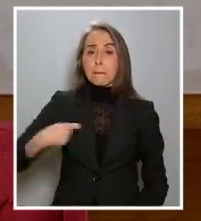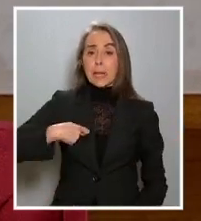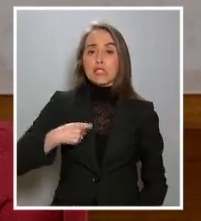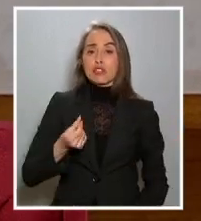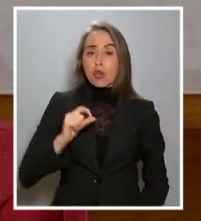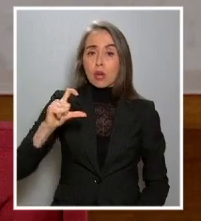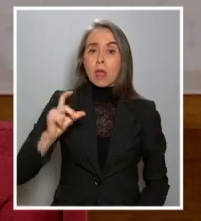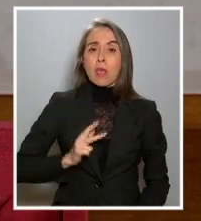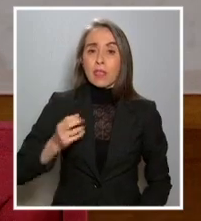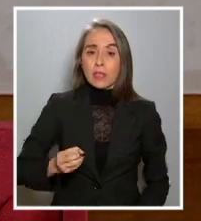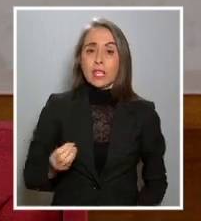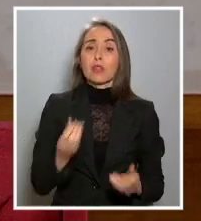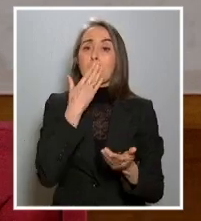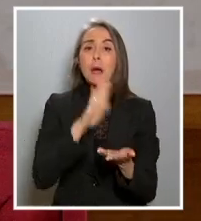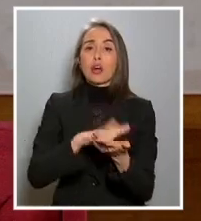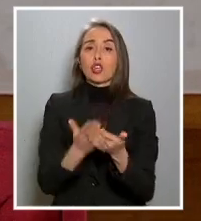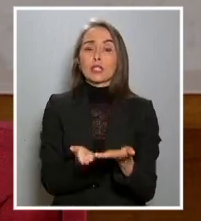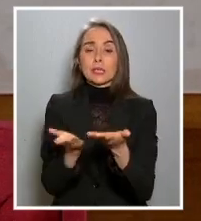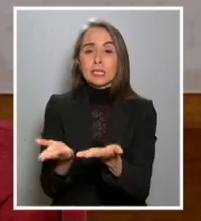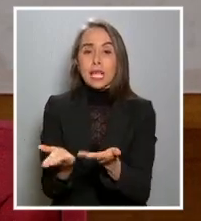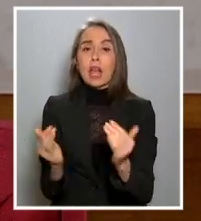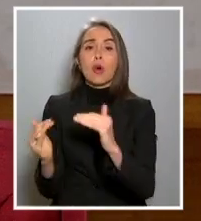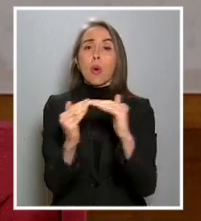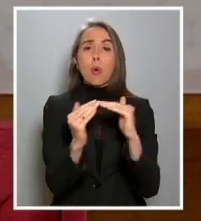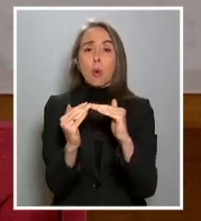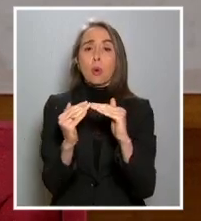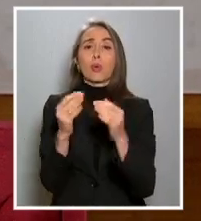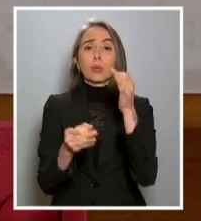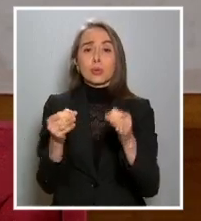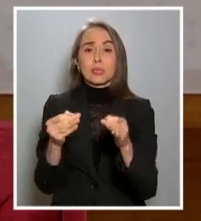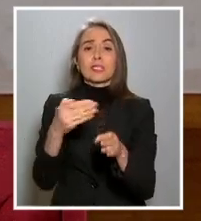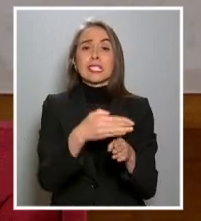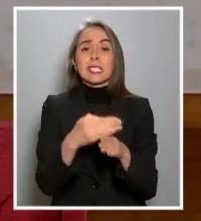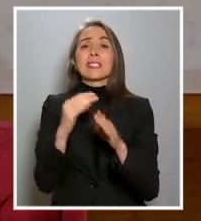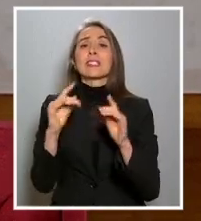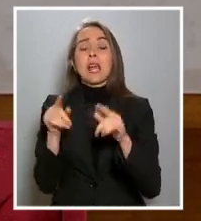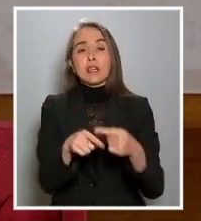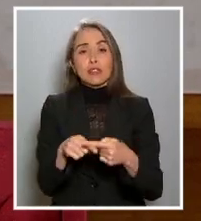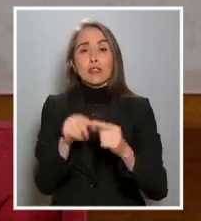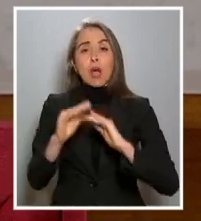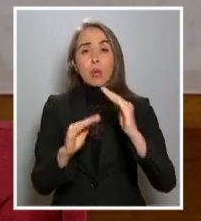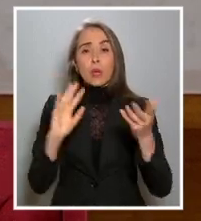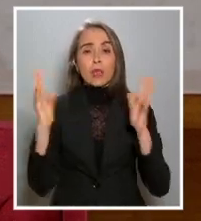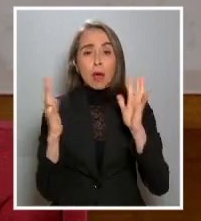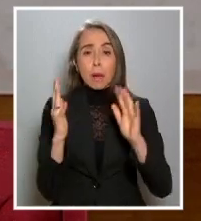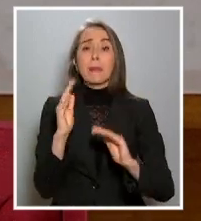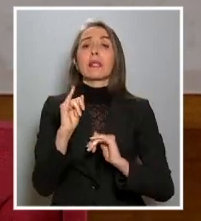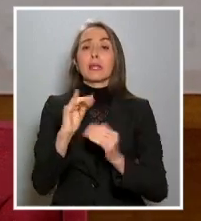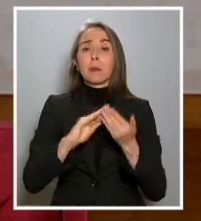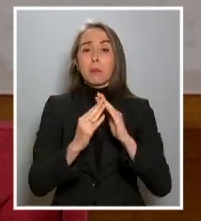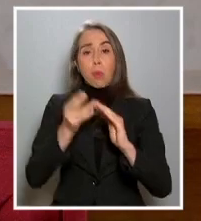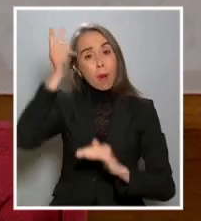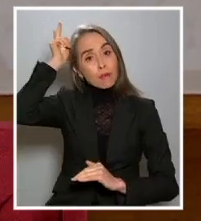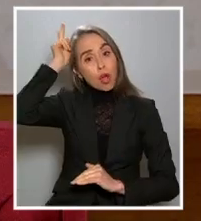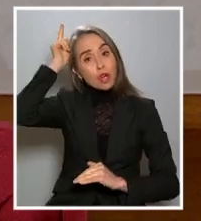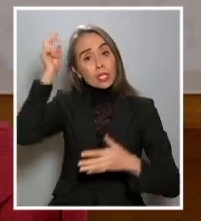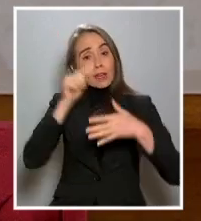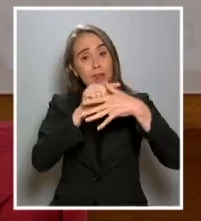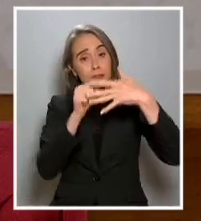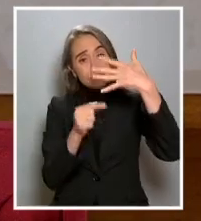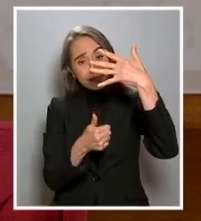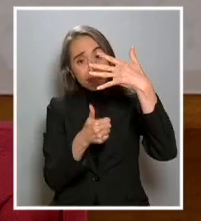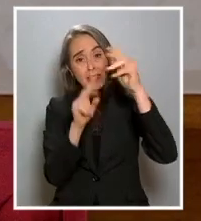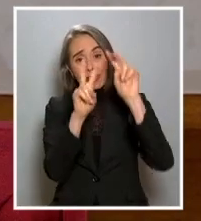justicia social, igualdad de género, reconocimiento de los pueblos originarios, cuidado del medio ambiente, siguen tan vivas y vigentes como